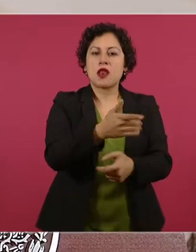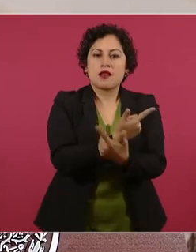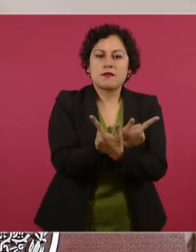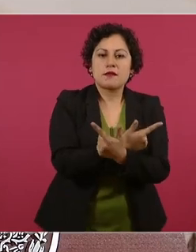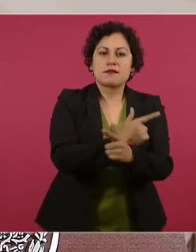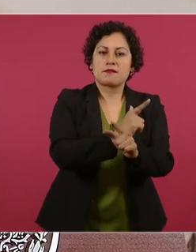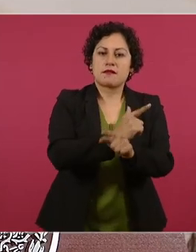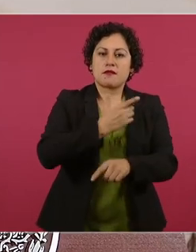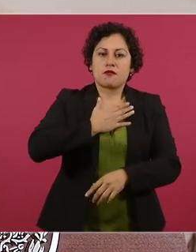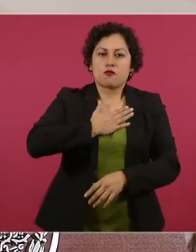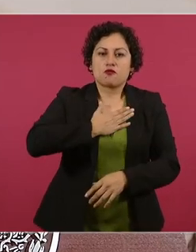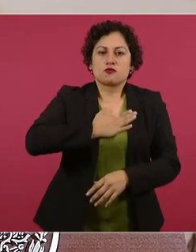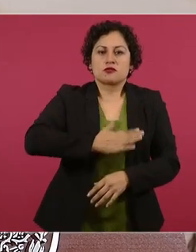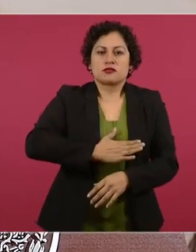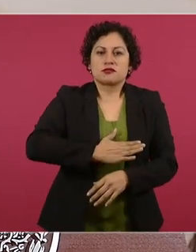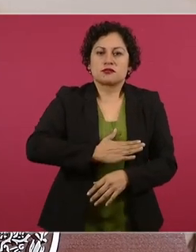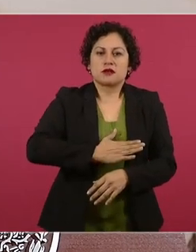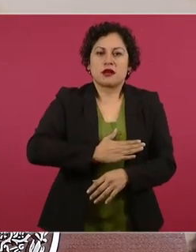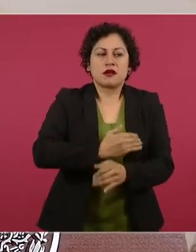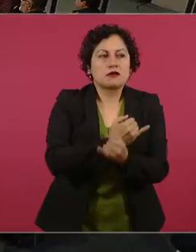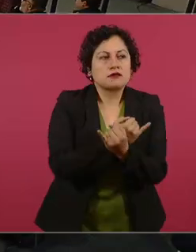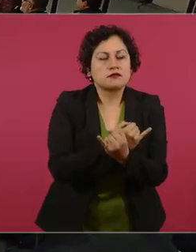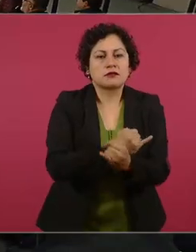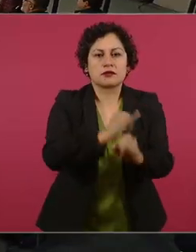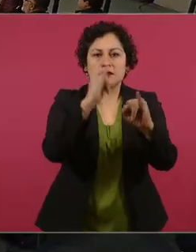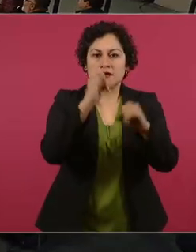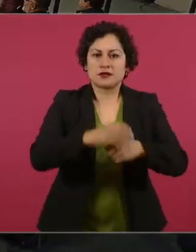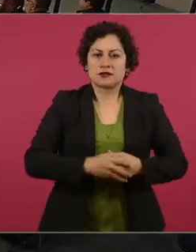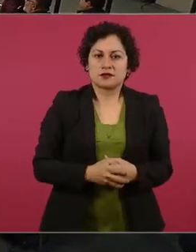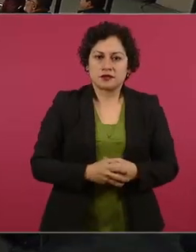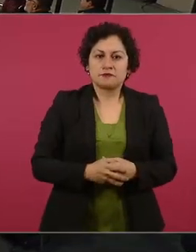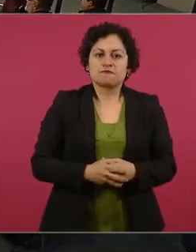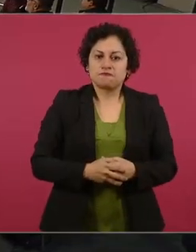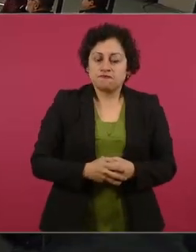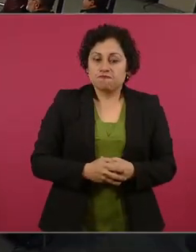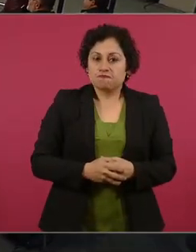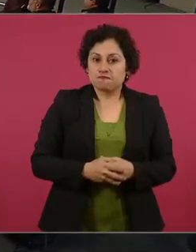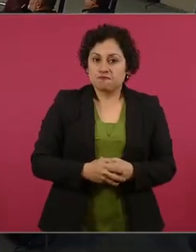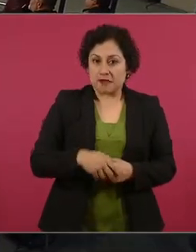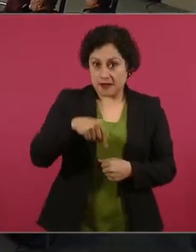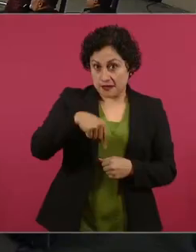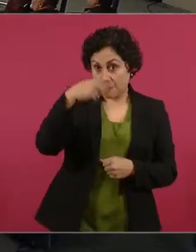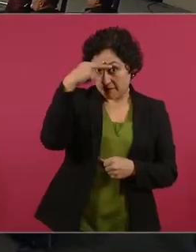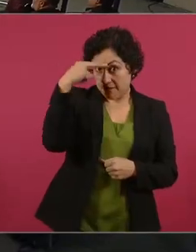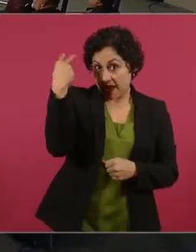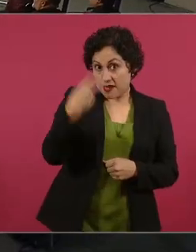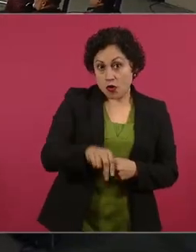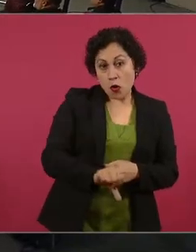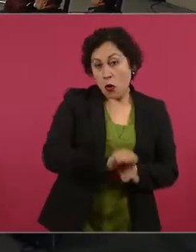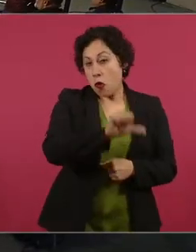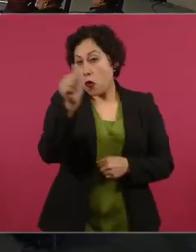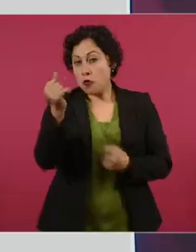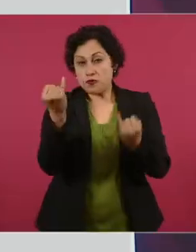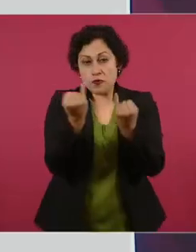soberanía. El otro ejemplo lo tenemos en México, Madero.